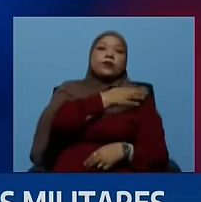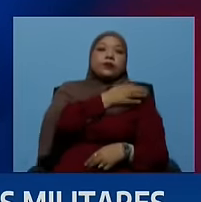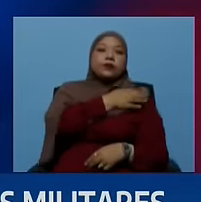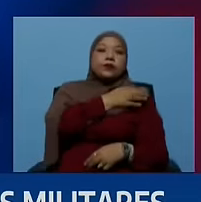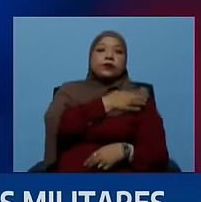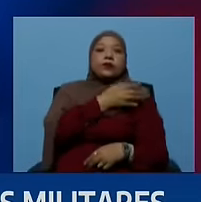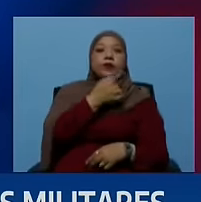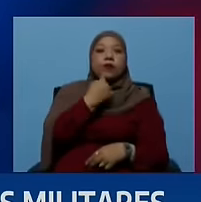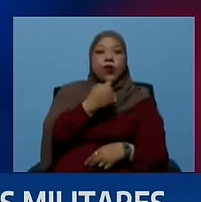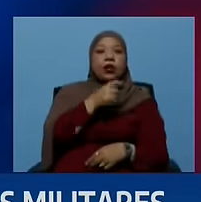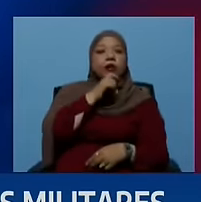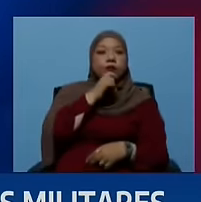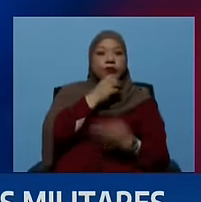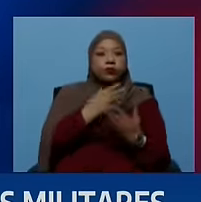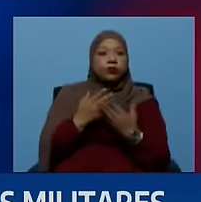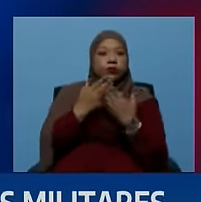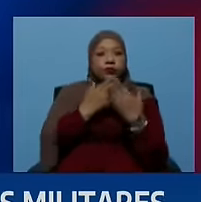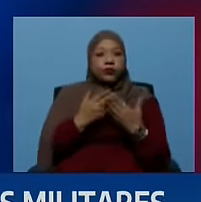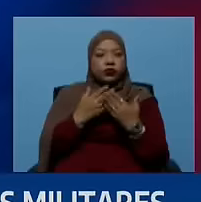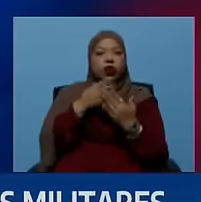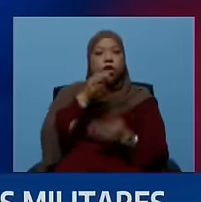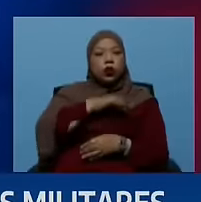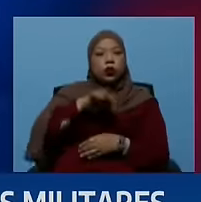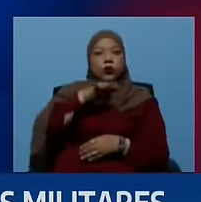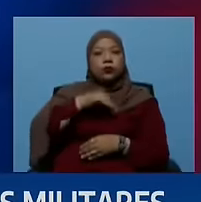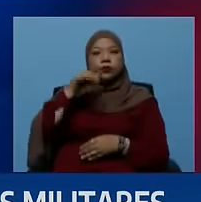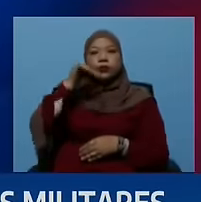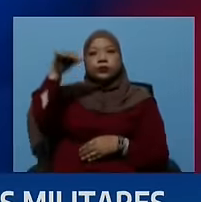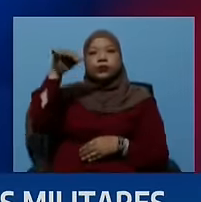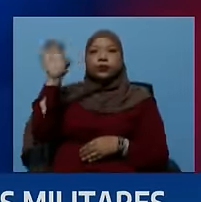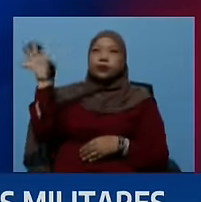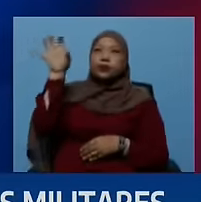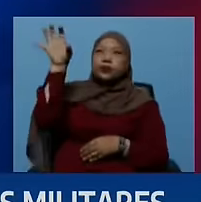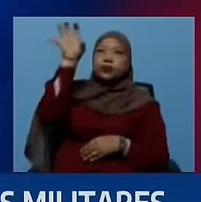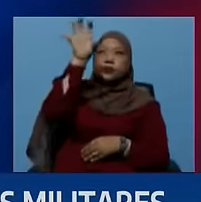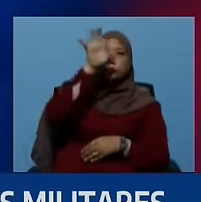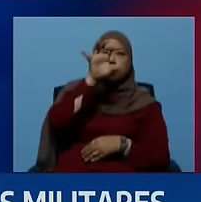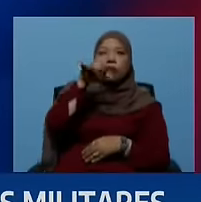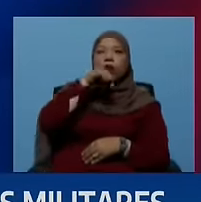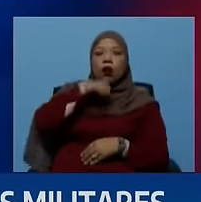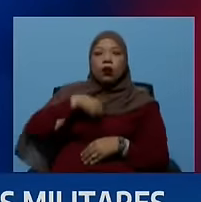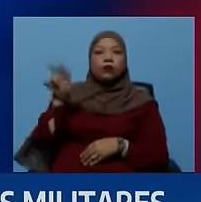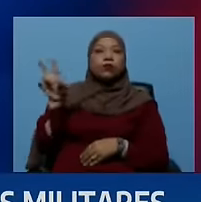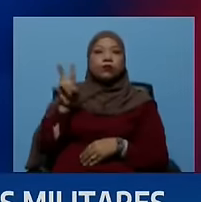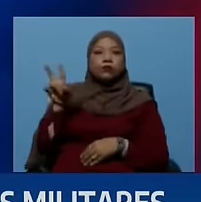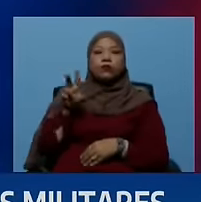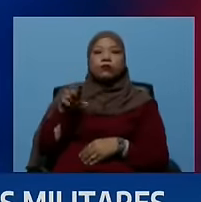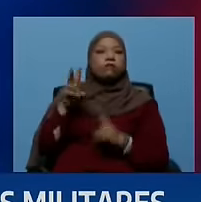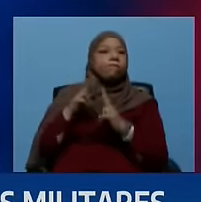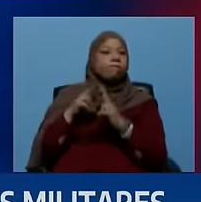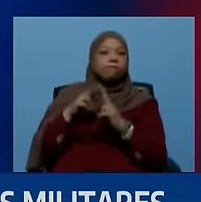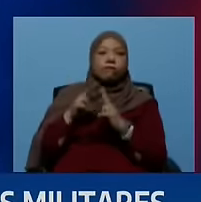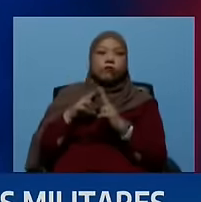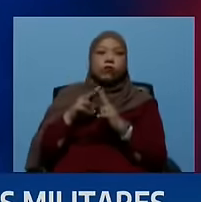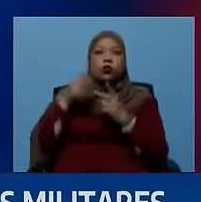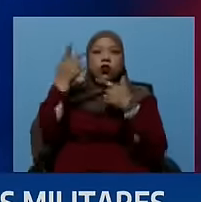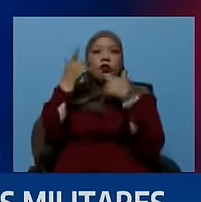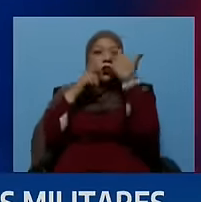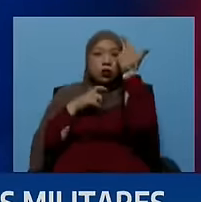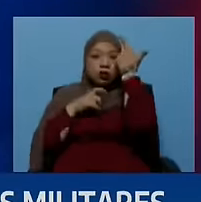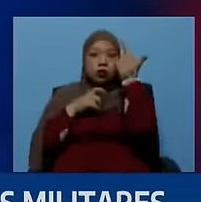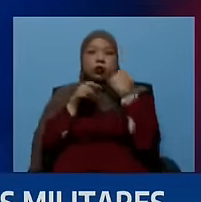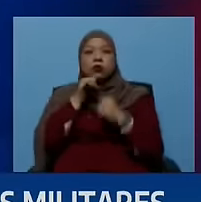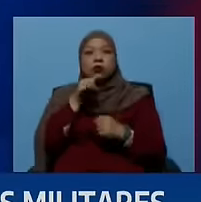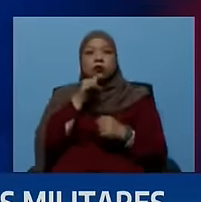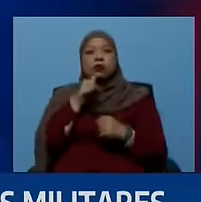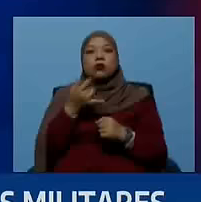izquierda Revolucionaria estudiaba más los fenómenos en el exterior que la historia de Venezuela fue el comandante Hugo Chávez